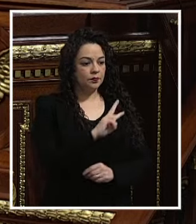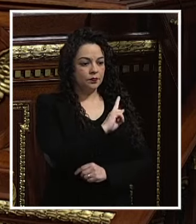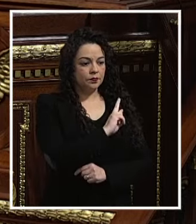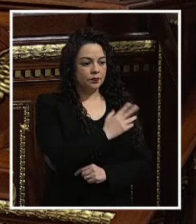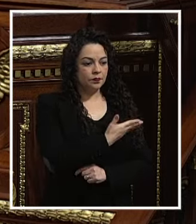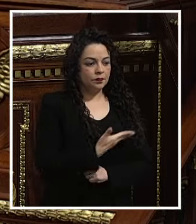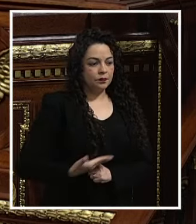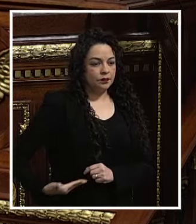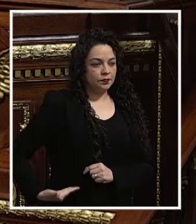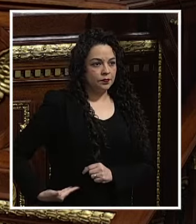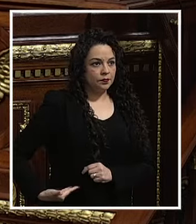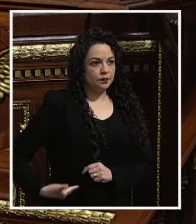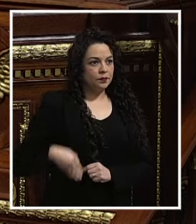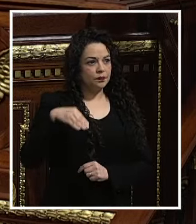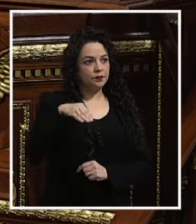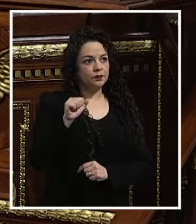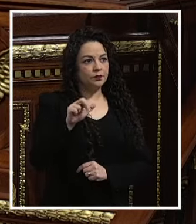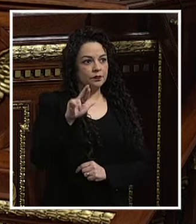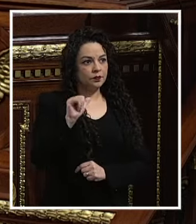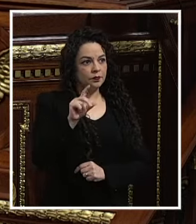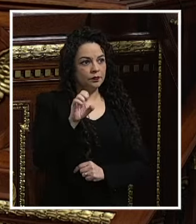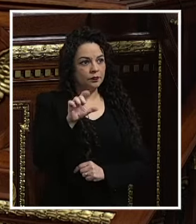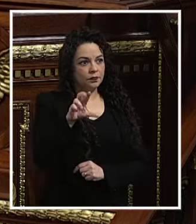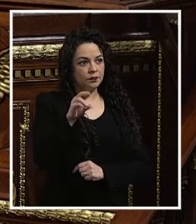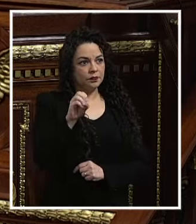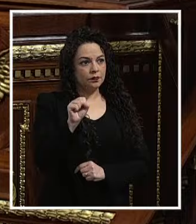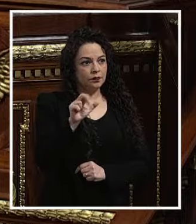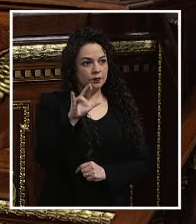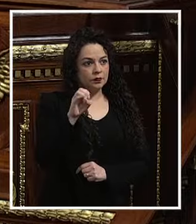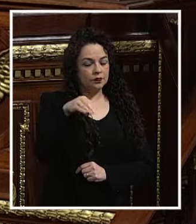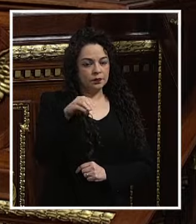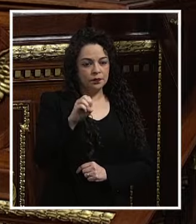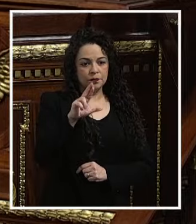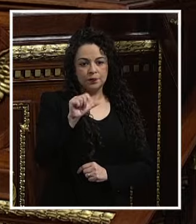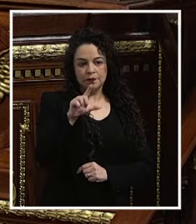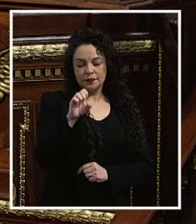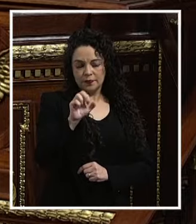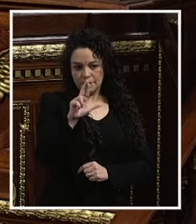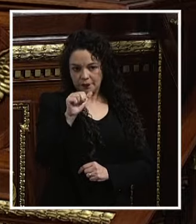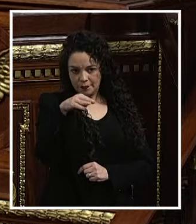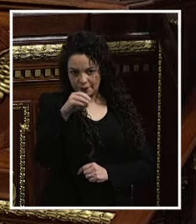Vicepresidenta, María del Rosario Morales Ramos.